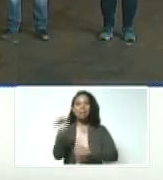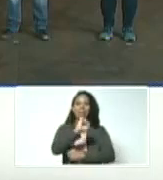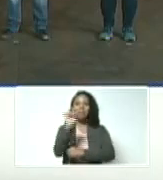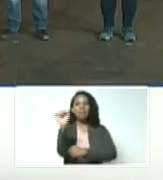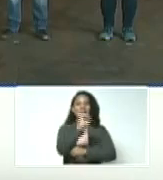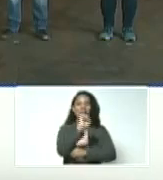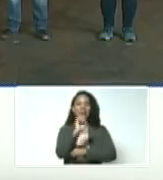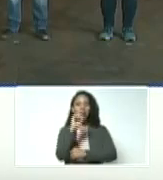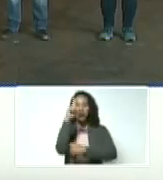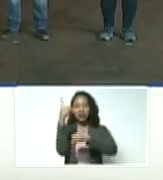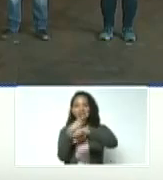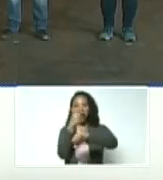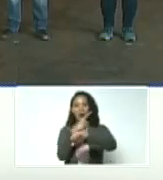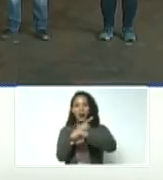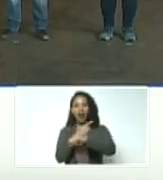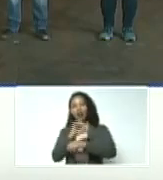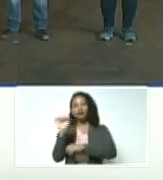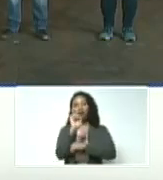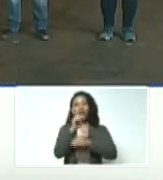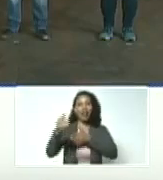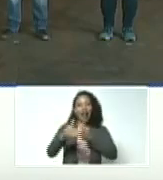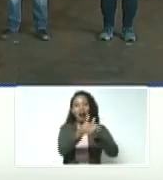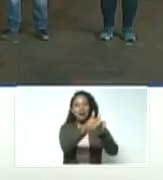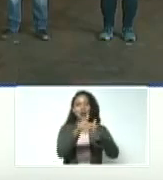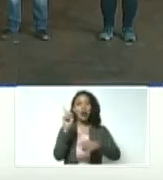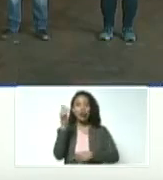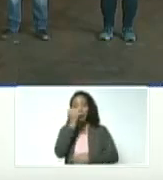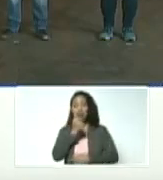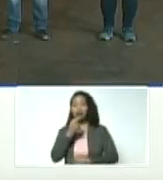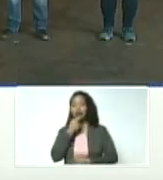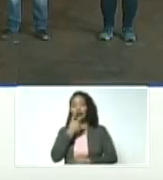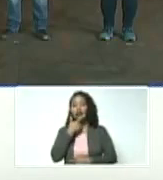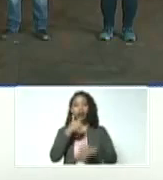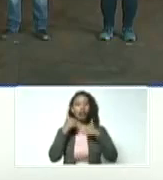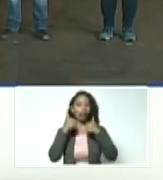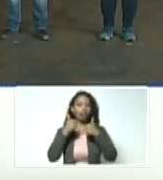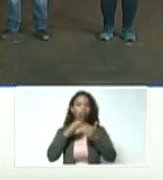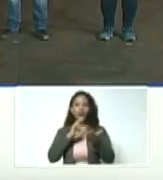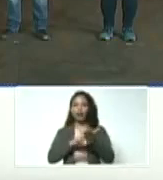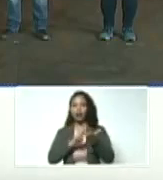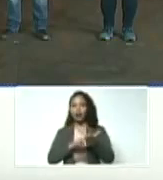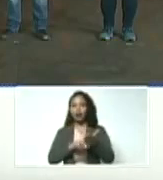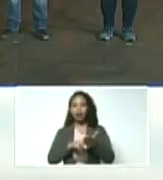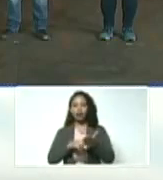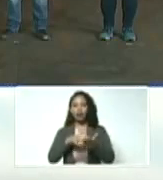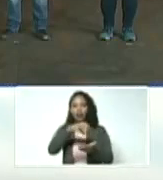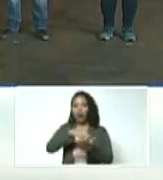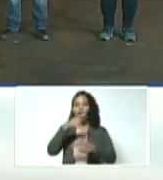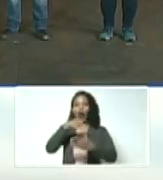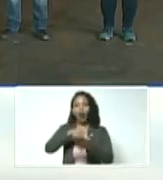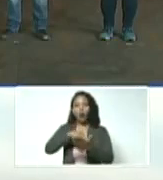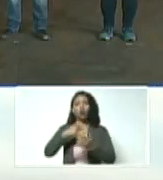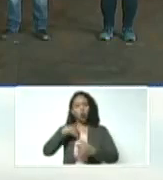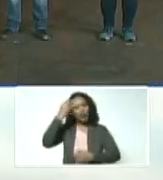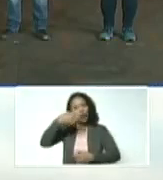hora recorriendo Valencia y Valencia está bonita. Bonita, de verdad. Yo